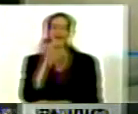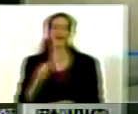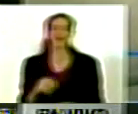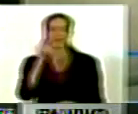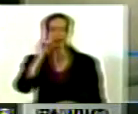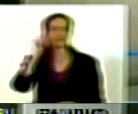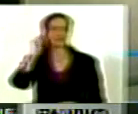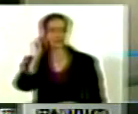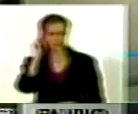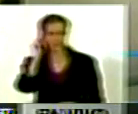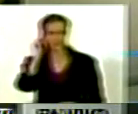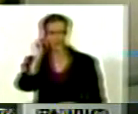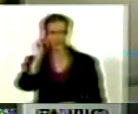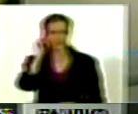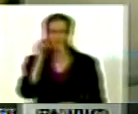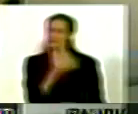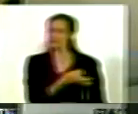muchachas